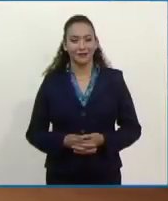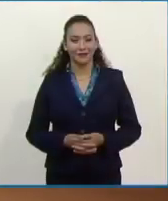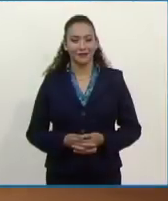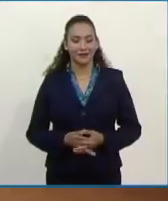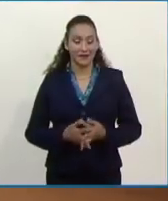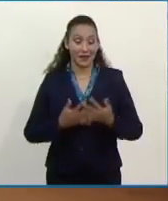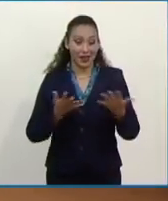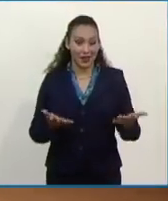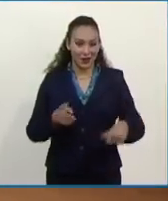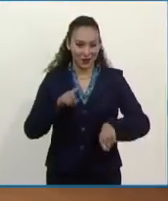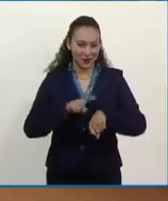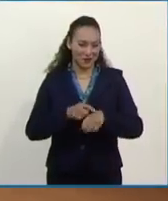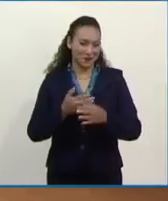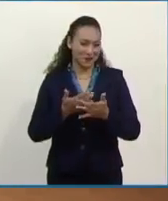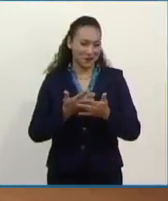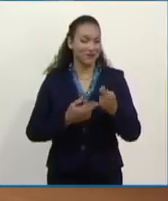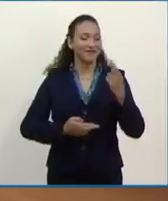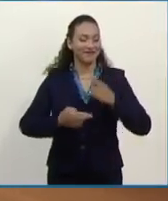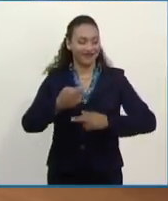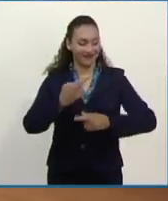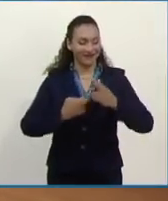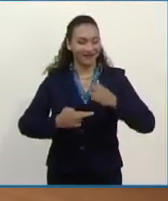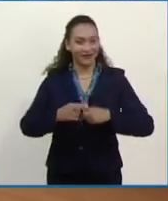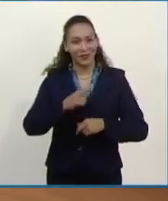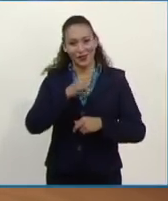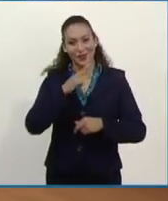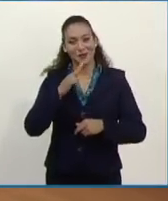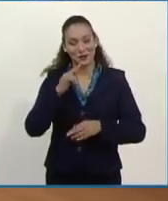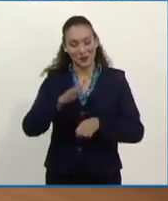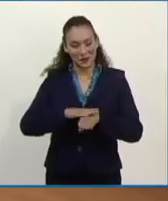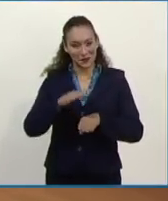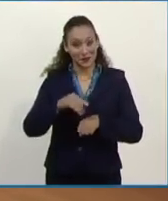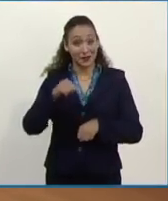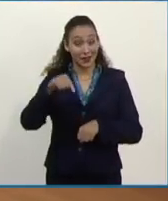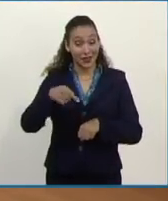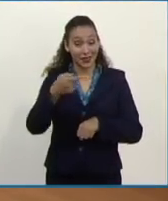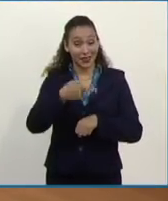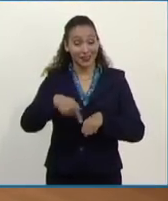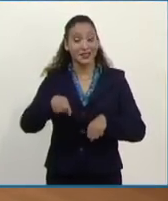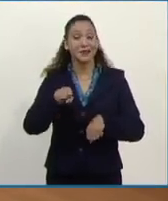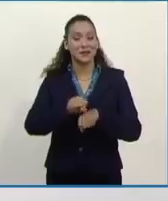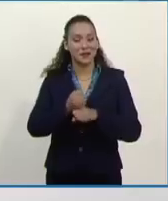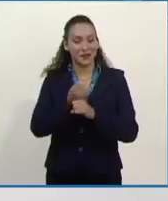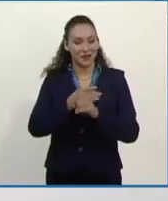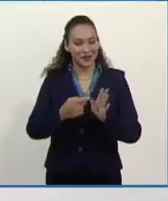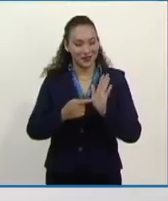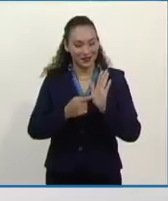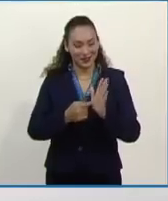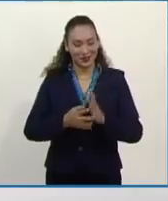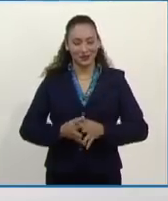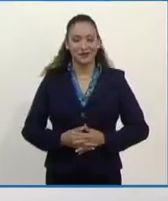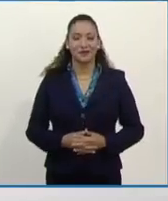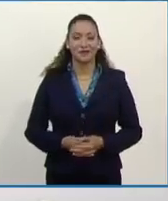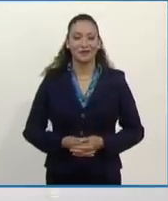Es momento de hacer una pausa, pero regresamos con más información. Estamos en Semanario Judicial.